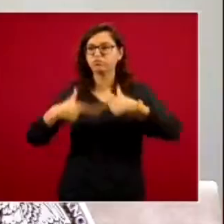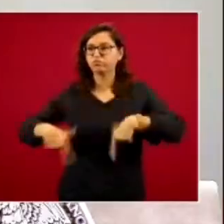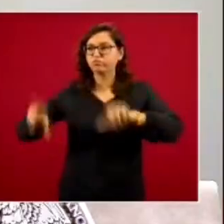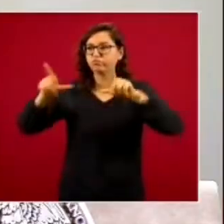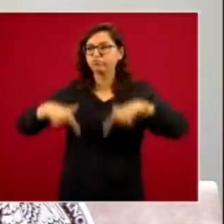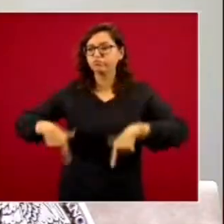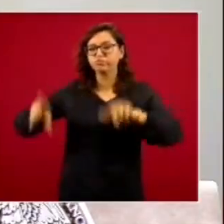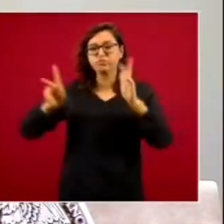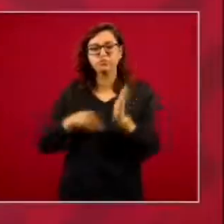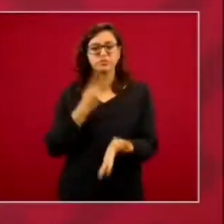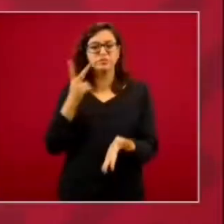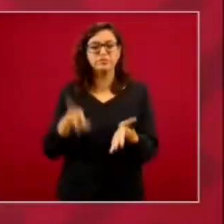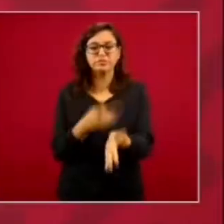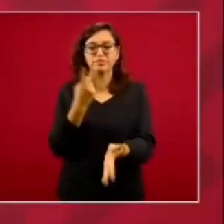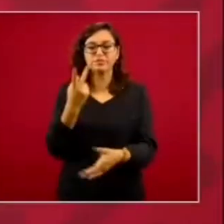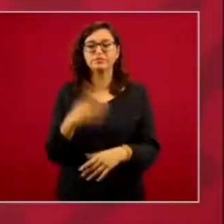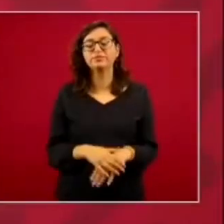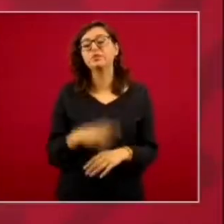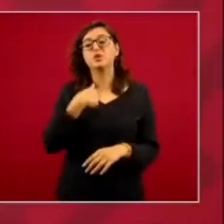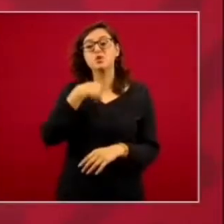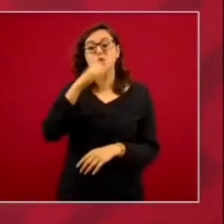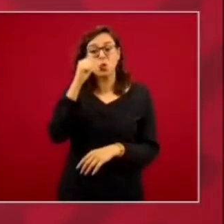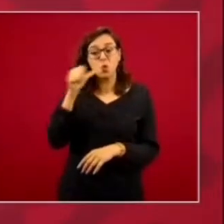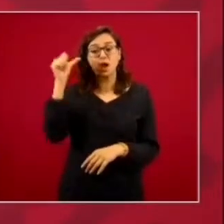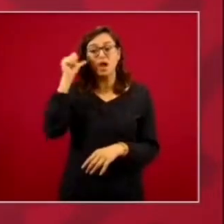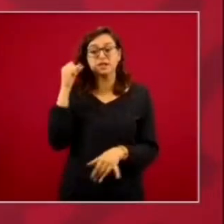redes, y veo